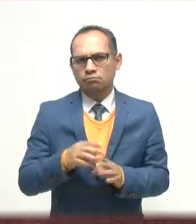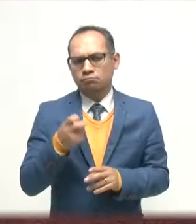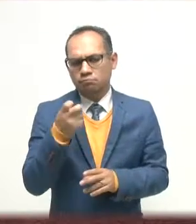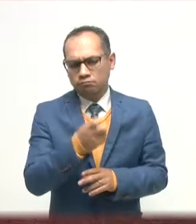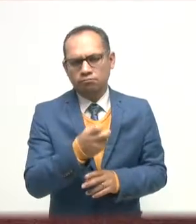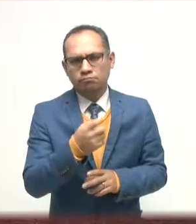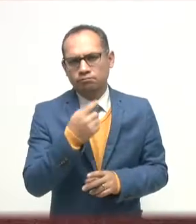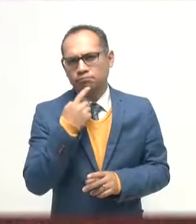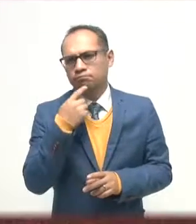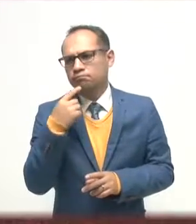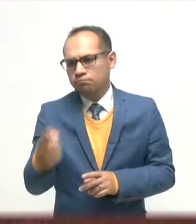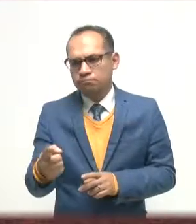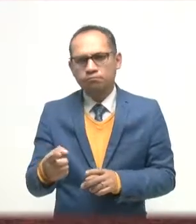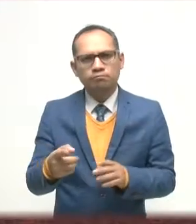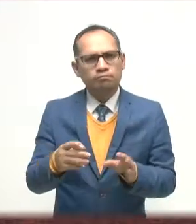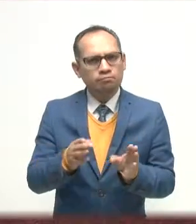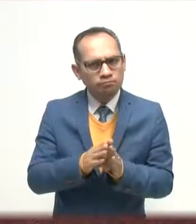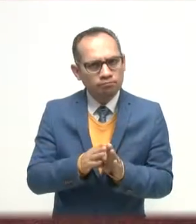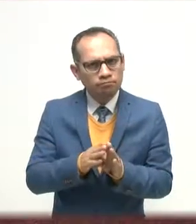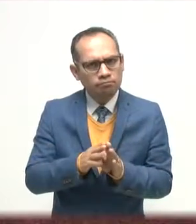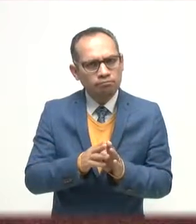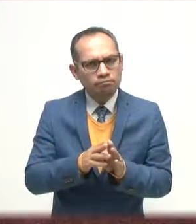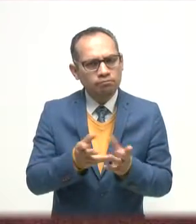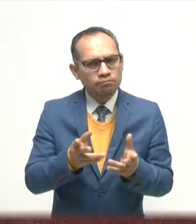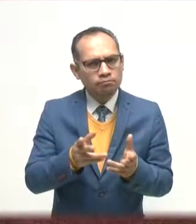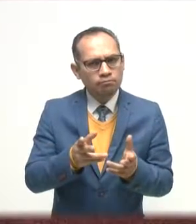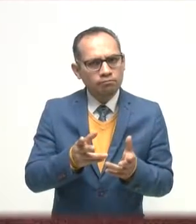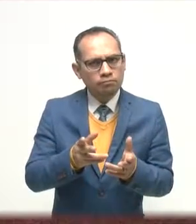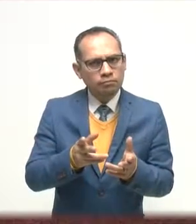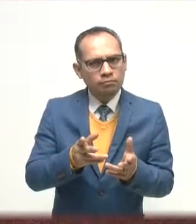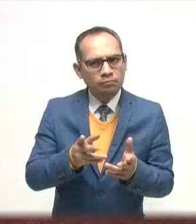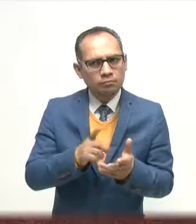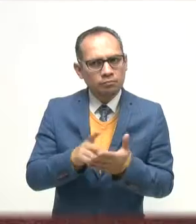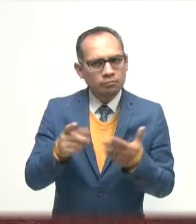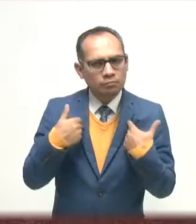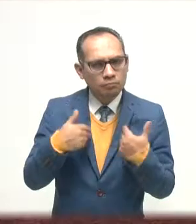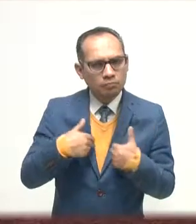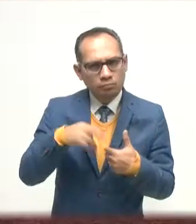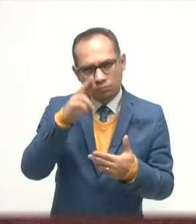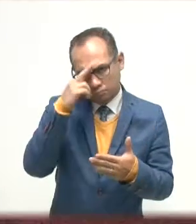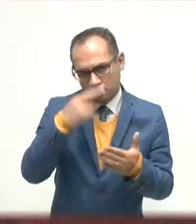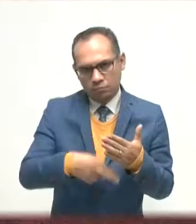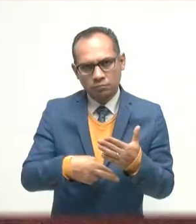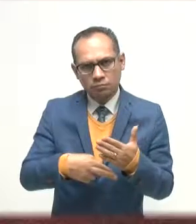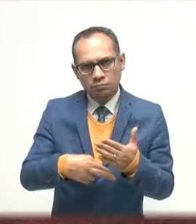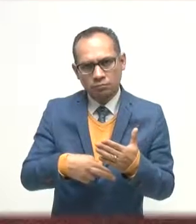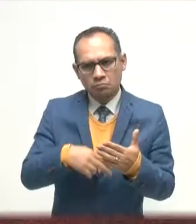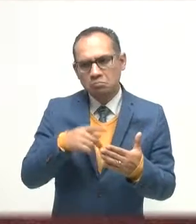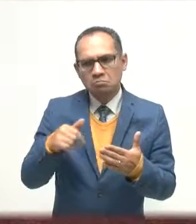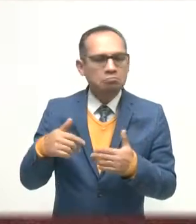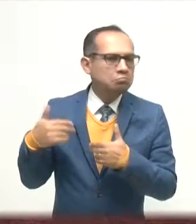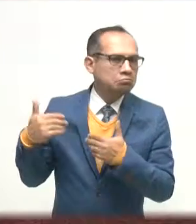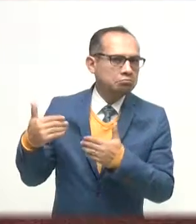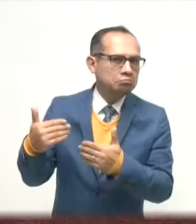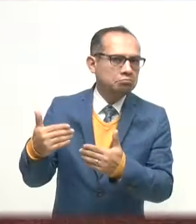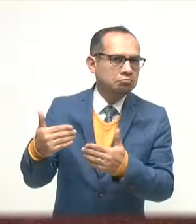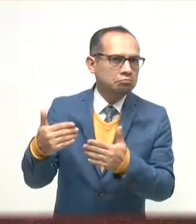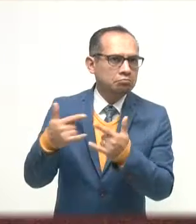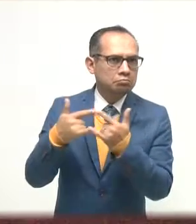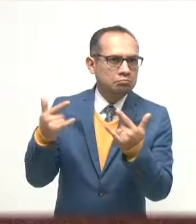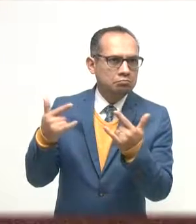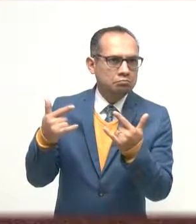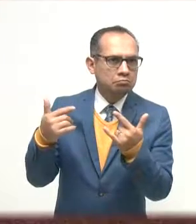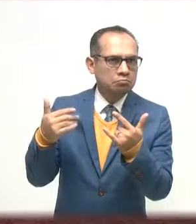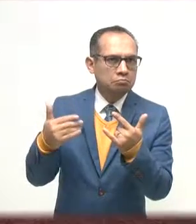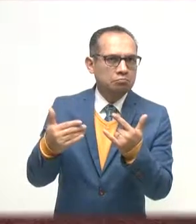estas violaciones y la historia pues ya los puso en su lugar ya vimos lo que les pasó a ustedes el primero de